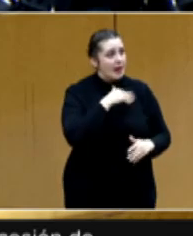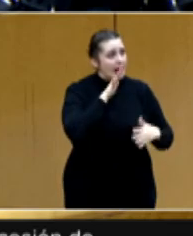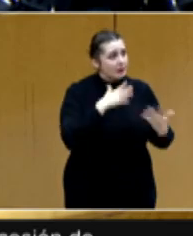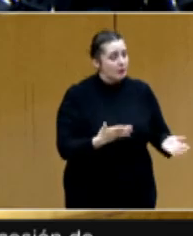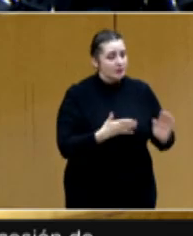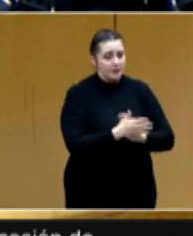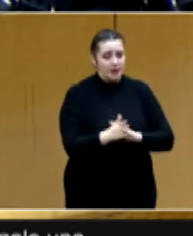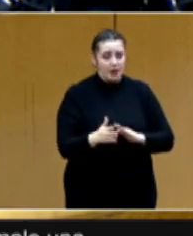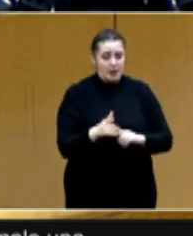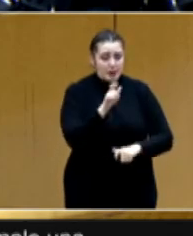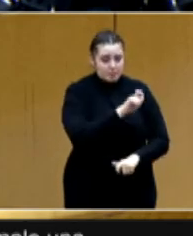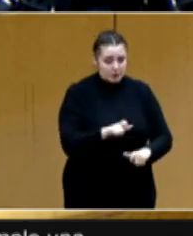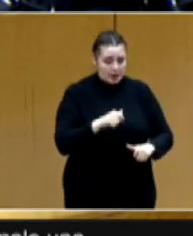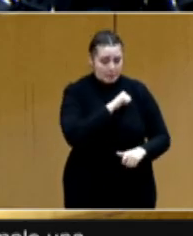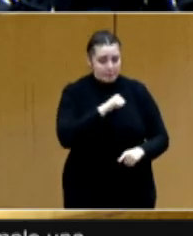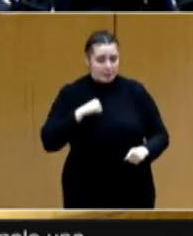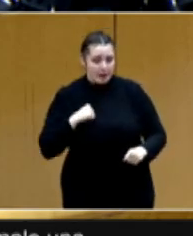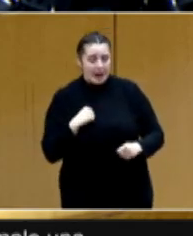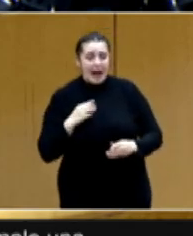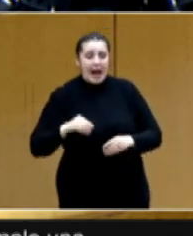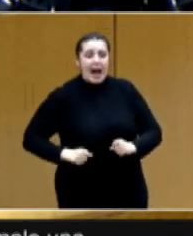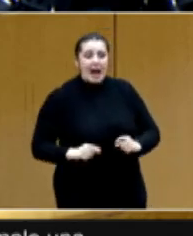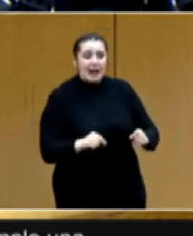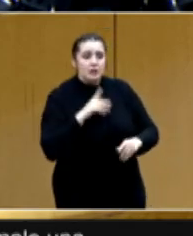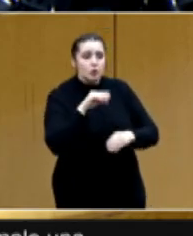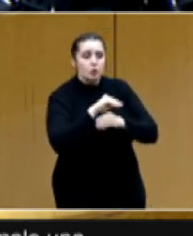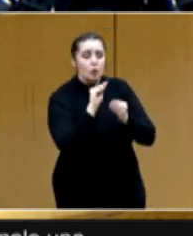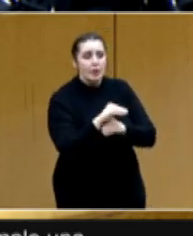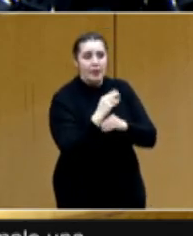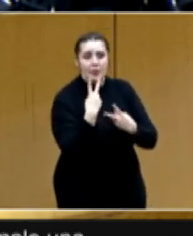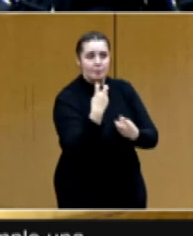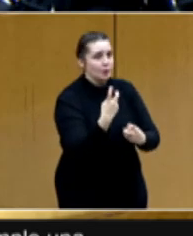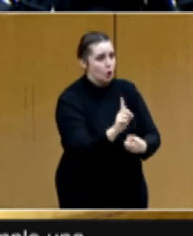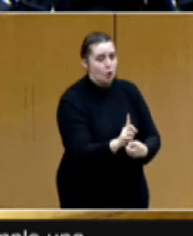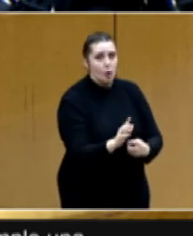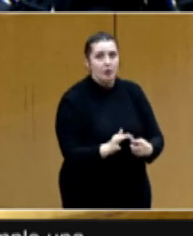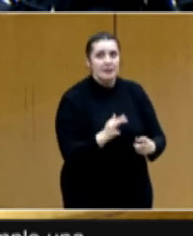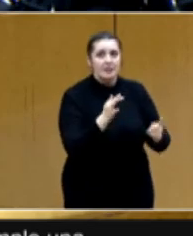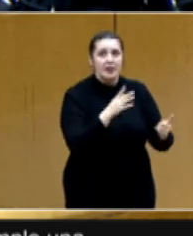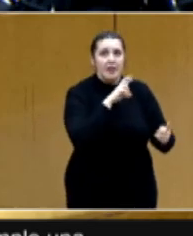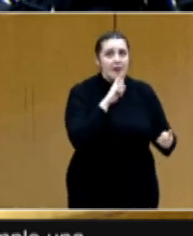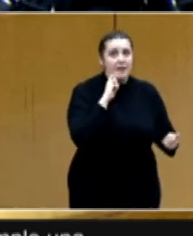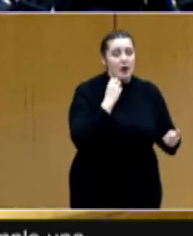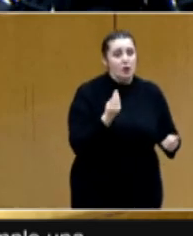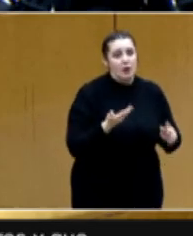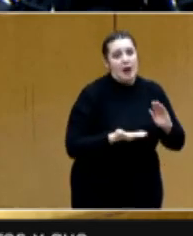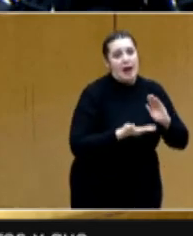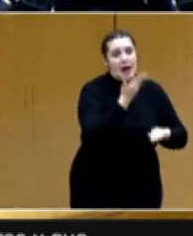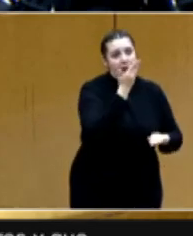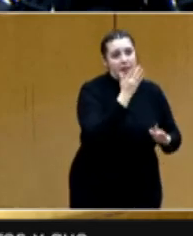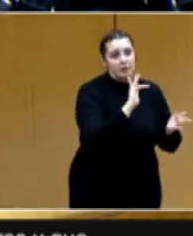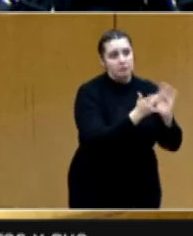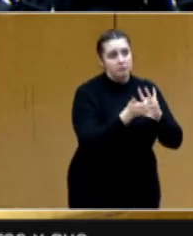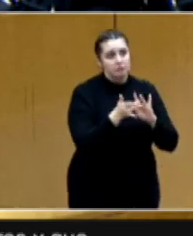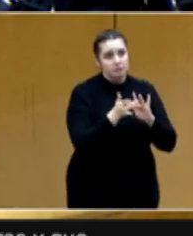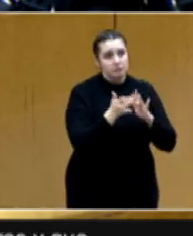los propios particulares y que fomenta las relaciones personales como un valor en alza frente a las relaciones puramente